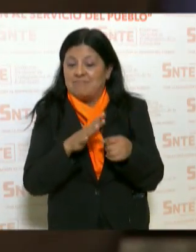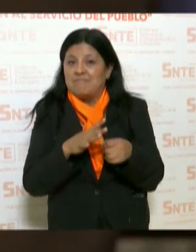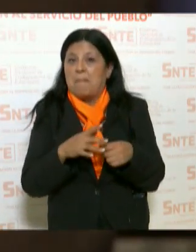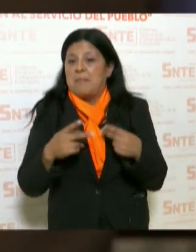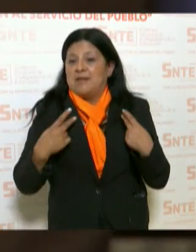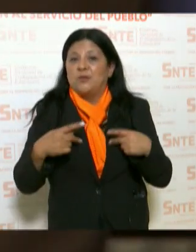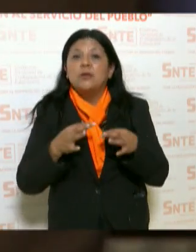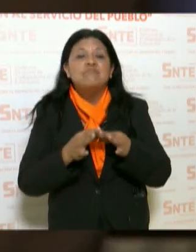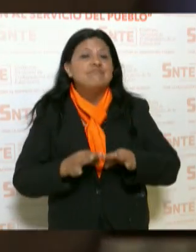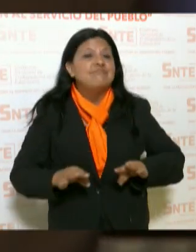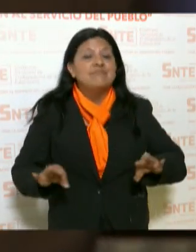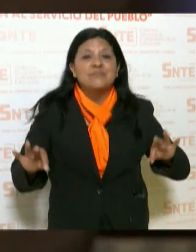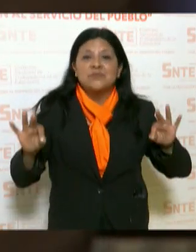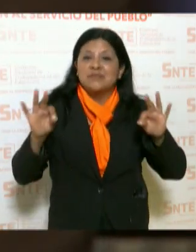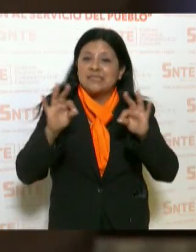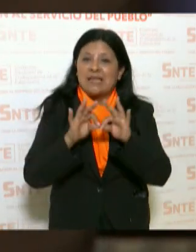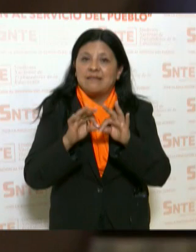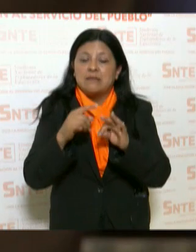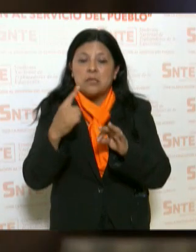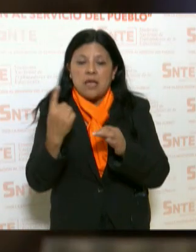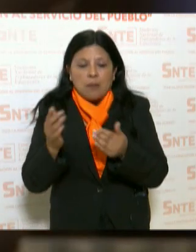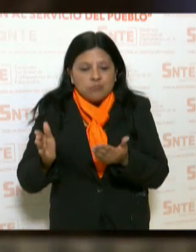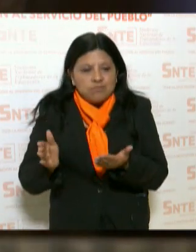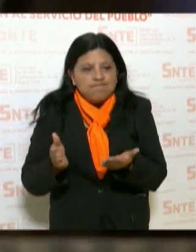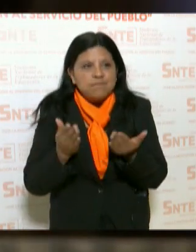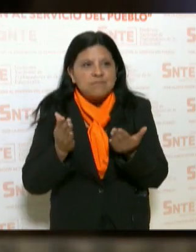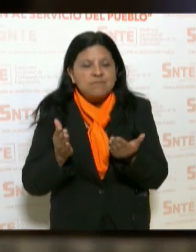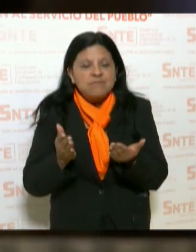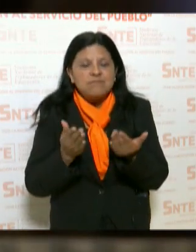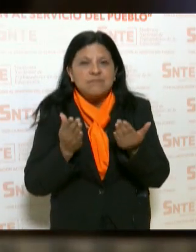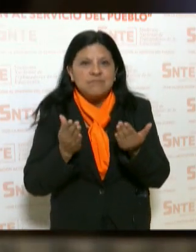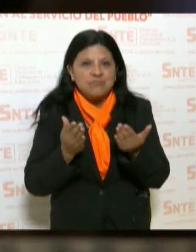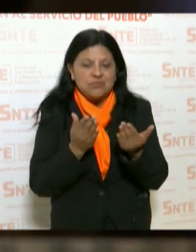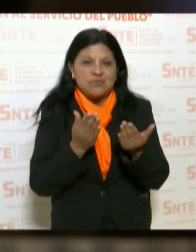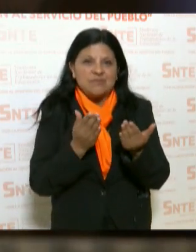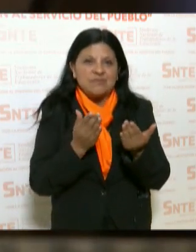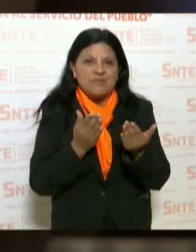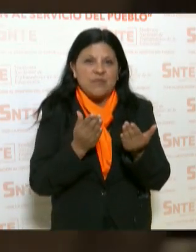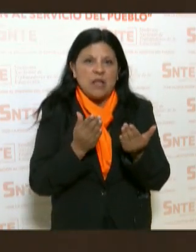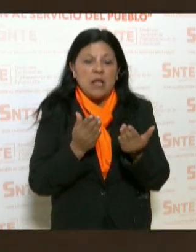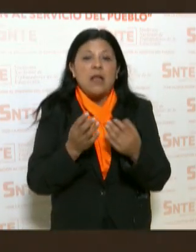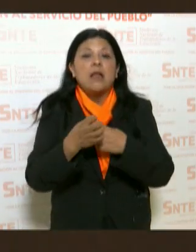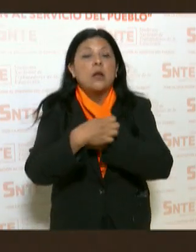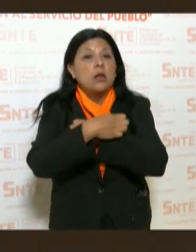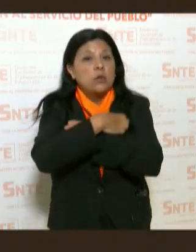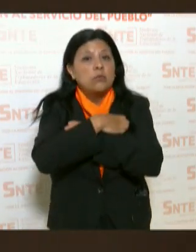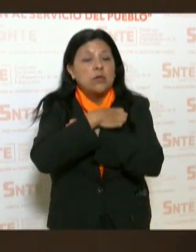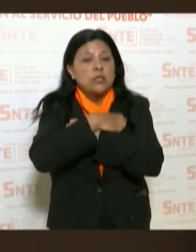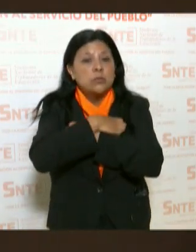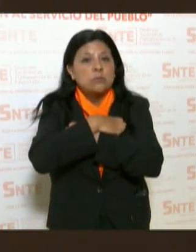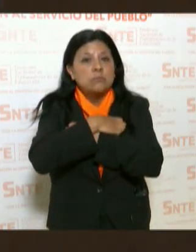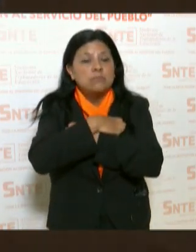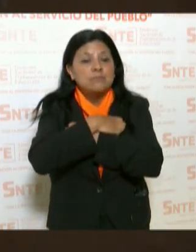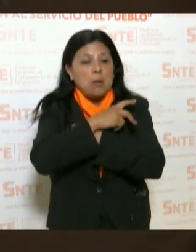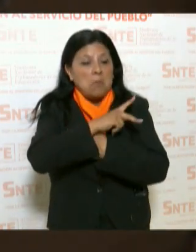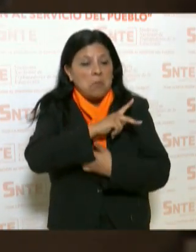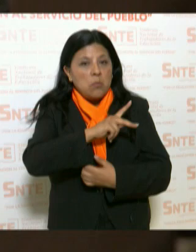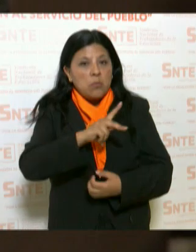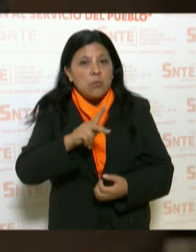que impulsó la educación pública,